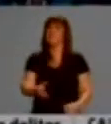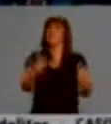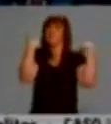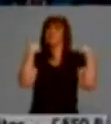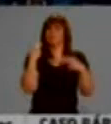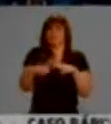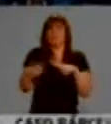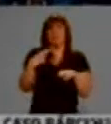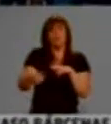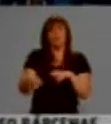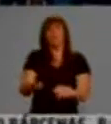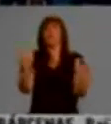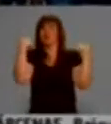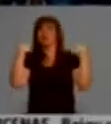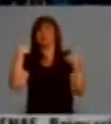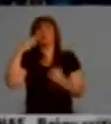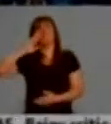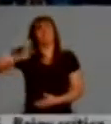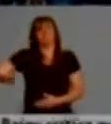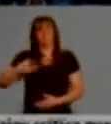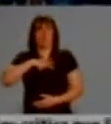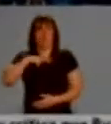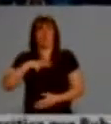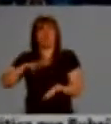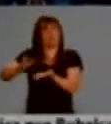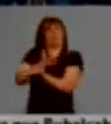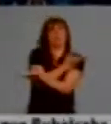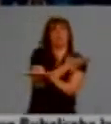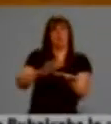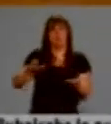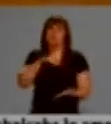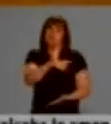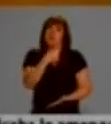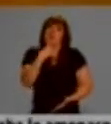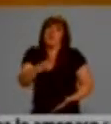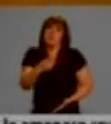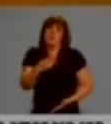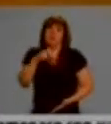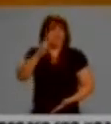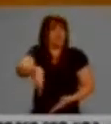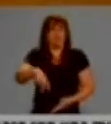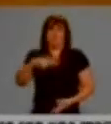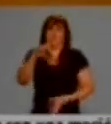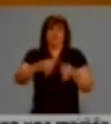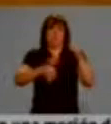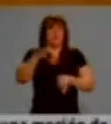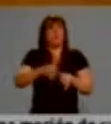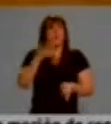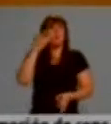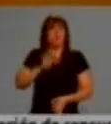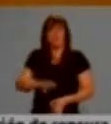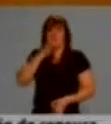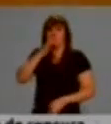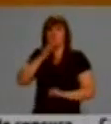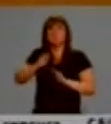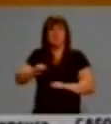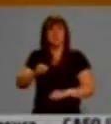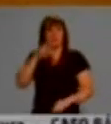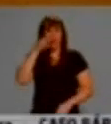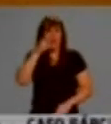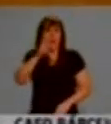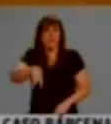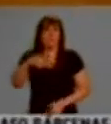política de la responsabilidad penal, porque aunque usted ha dicho que esto no era un tribunal, parecía por su intervención que lo fuera. Es verdad que la práctica